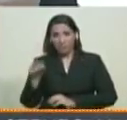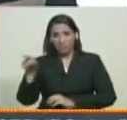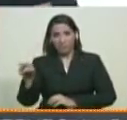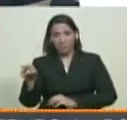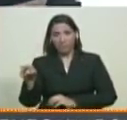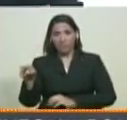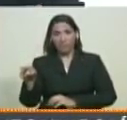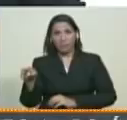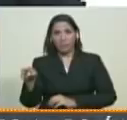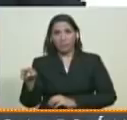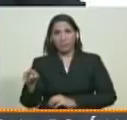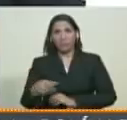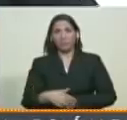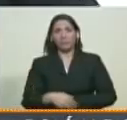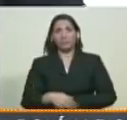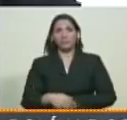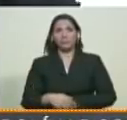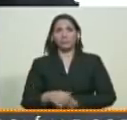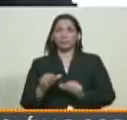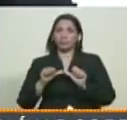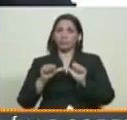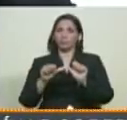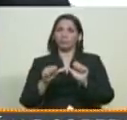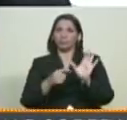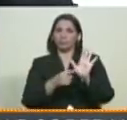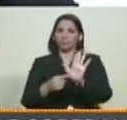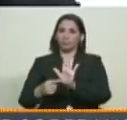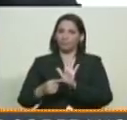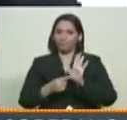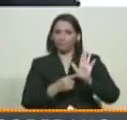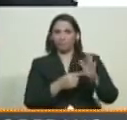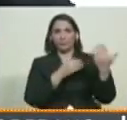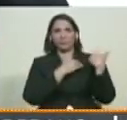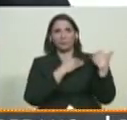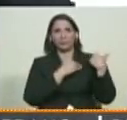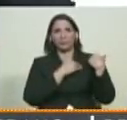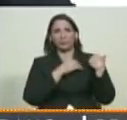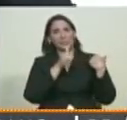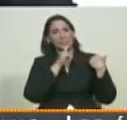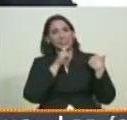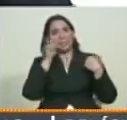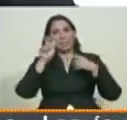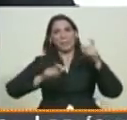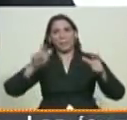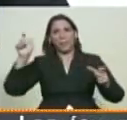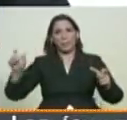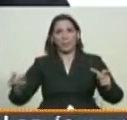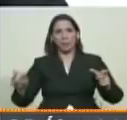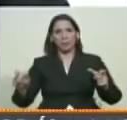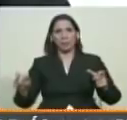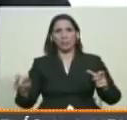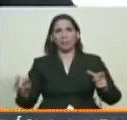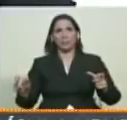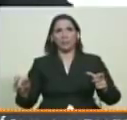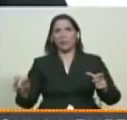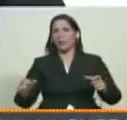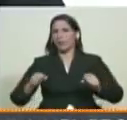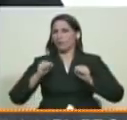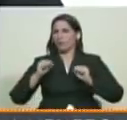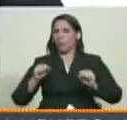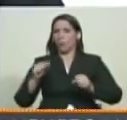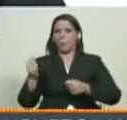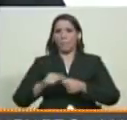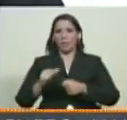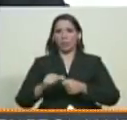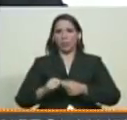hechos quedan al descubierto las responsabilidades de quienes aparecían como los gurús del petróleo, y cuando hicimos